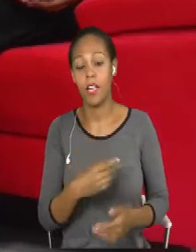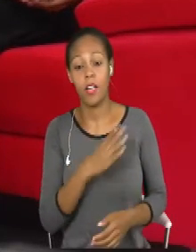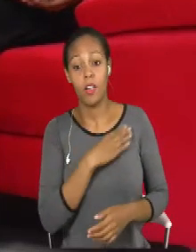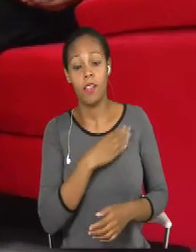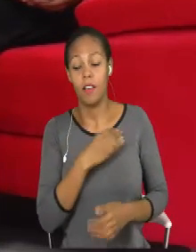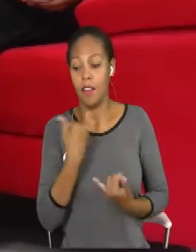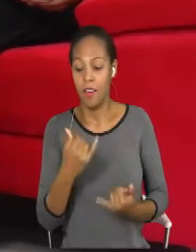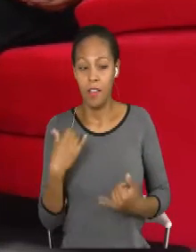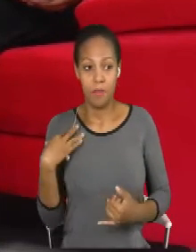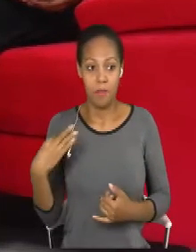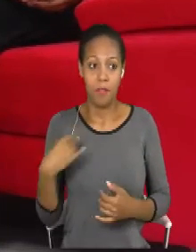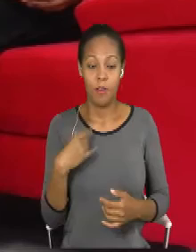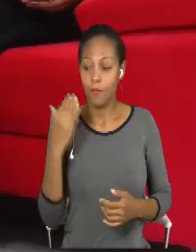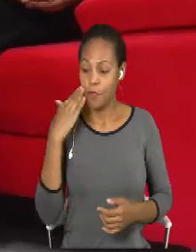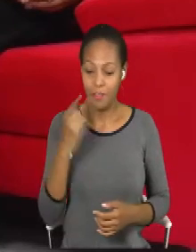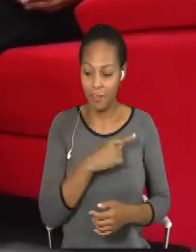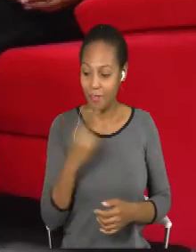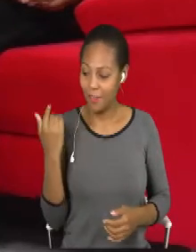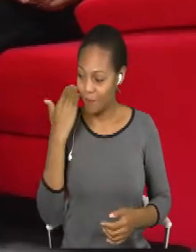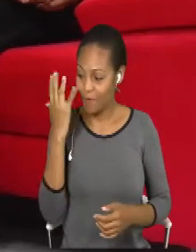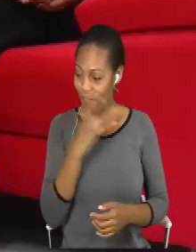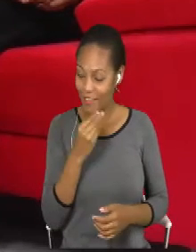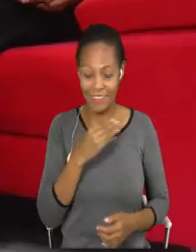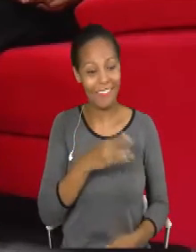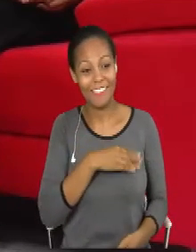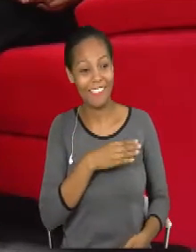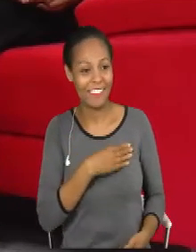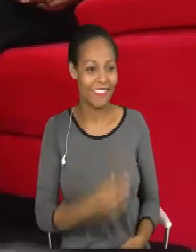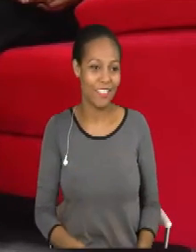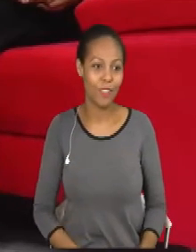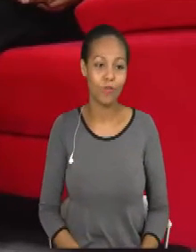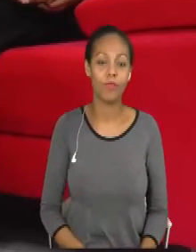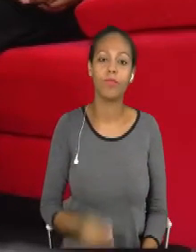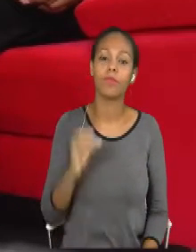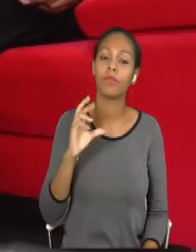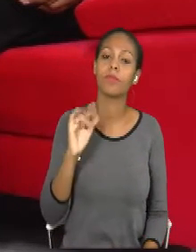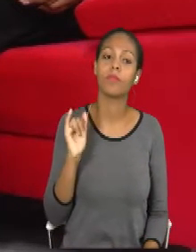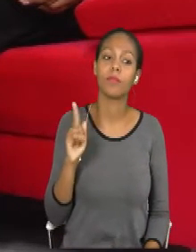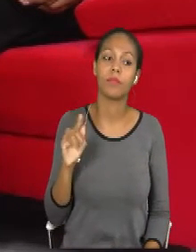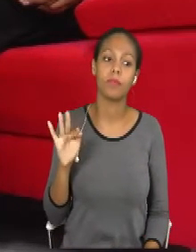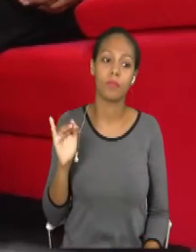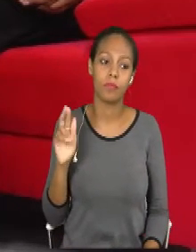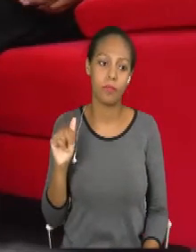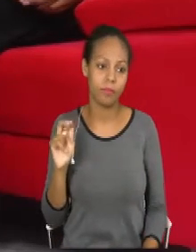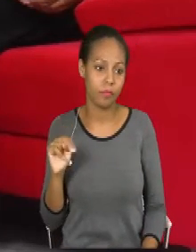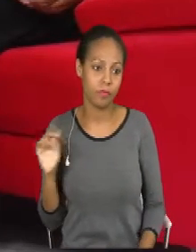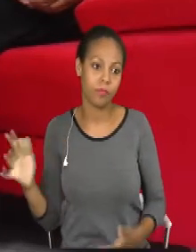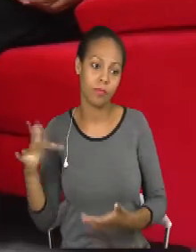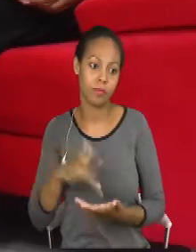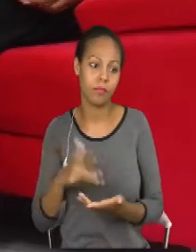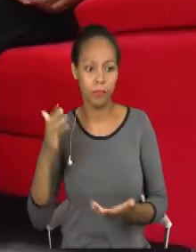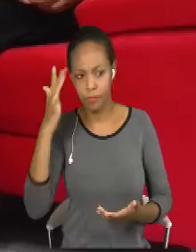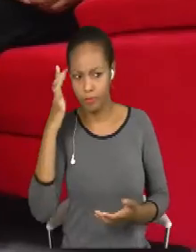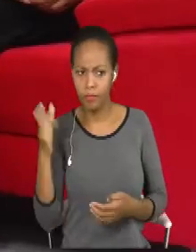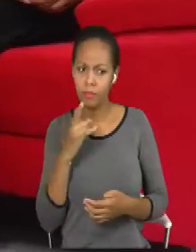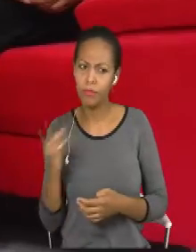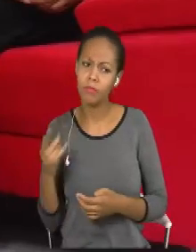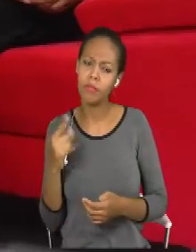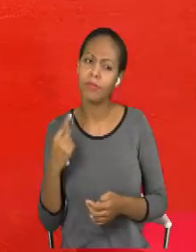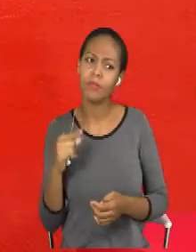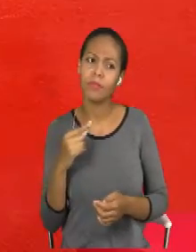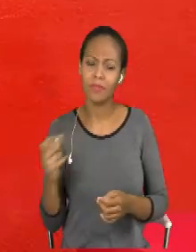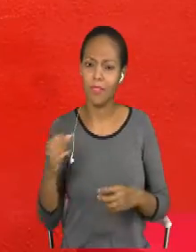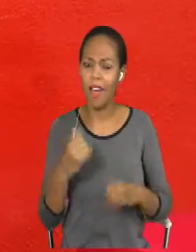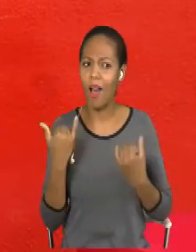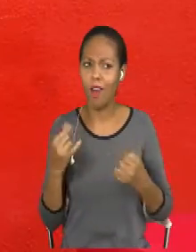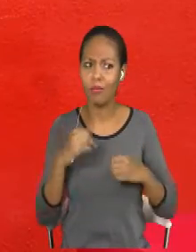en medio de dos mujeres tan hermosas. Bueno, Cristian está aquí porque él nos va a hablar acerca de todo esto que es el boom